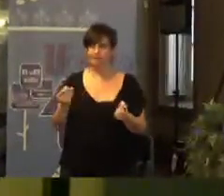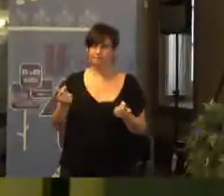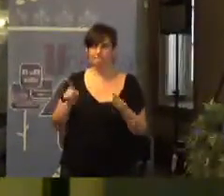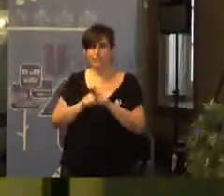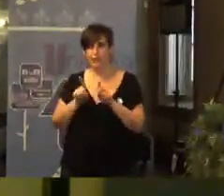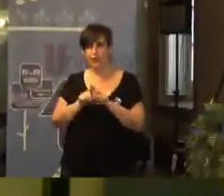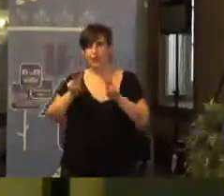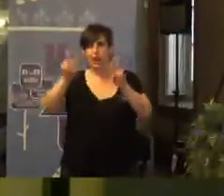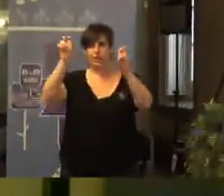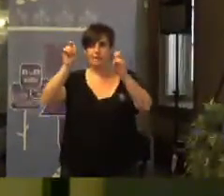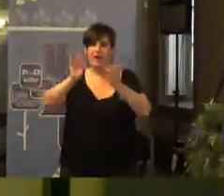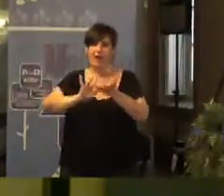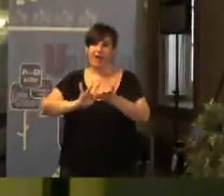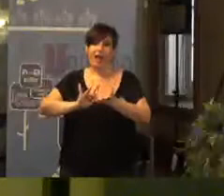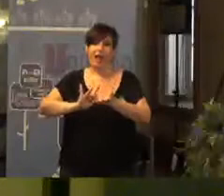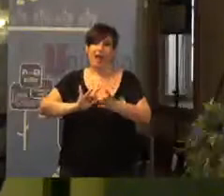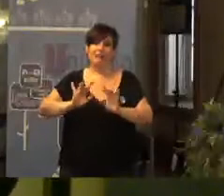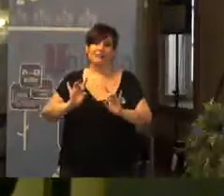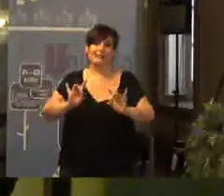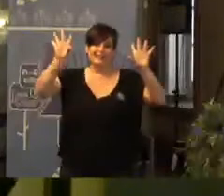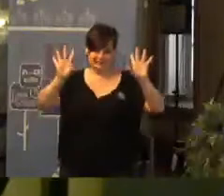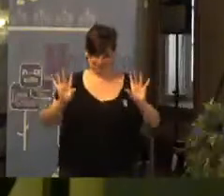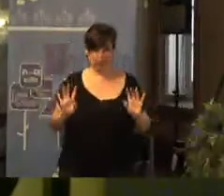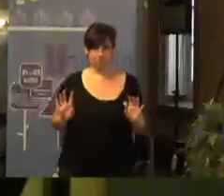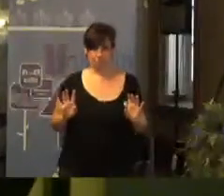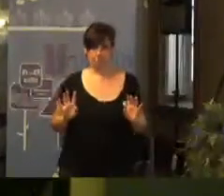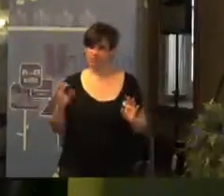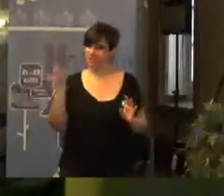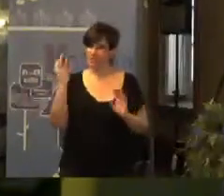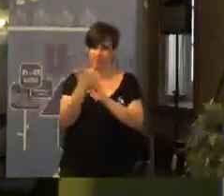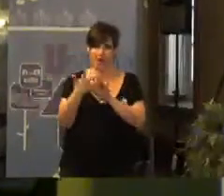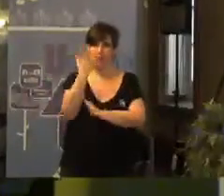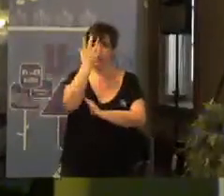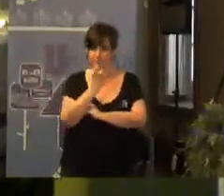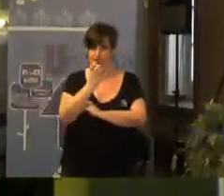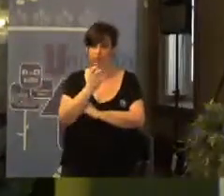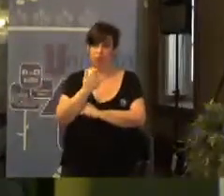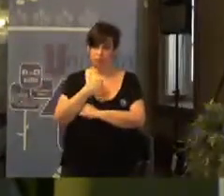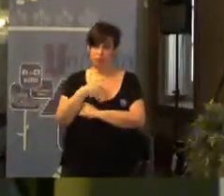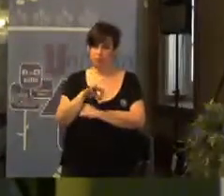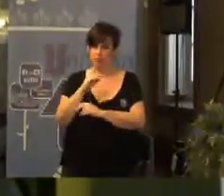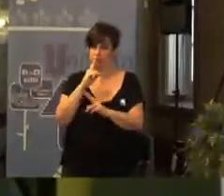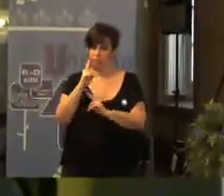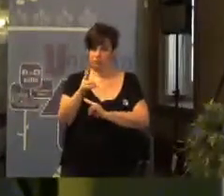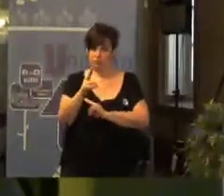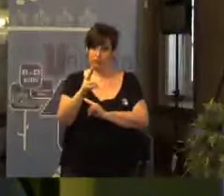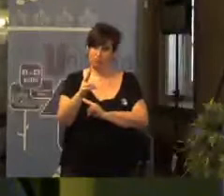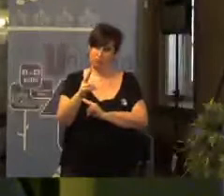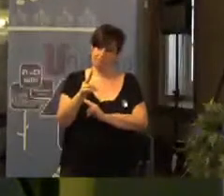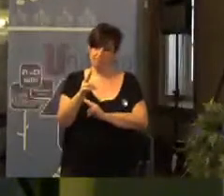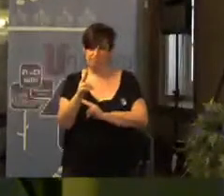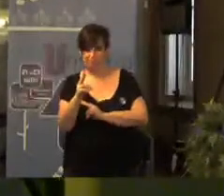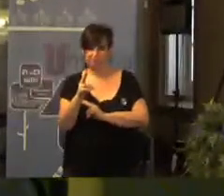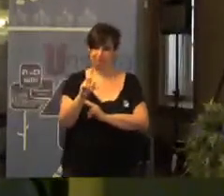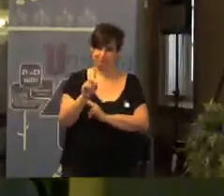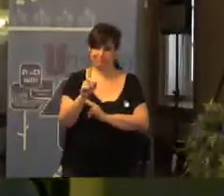vidriosos, que hai que falalos con máis seriedade, e o mellor eu me atrevería a darte unha resposta logo dunha reflexión máis a